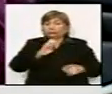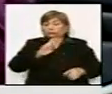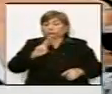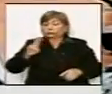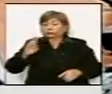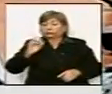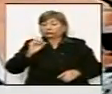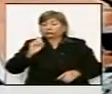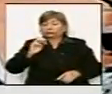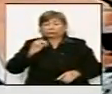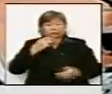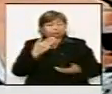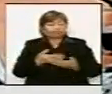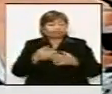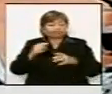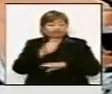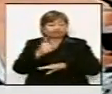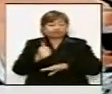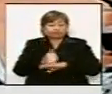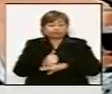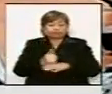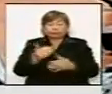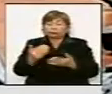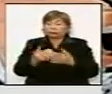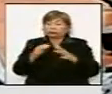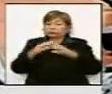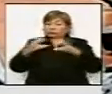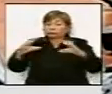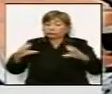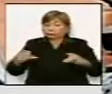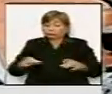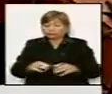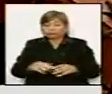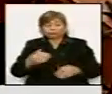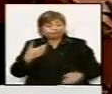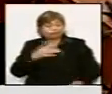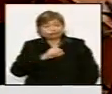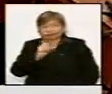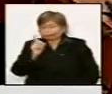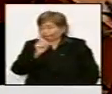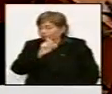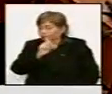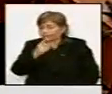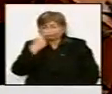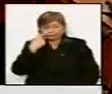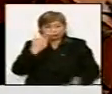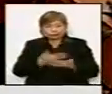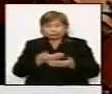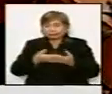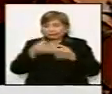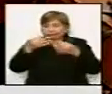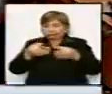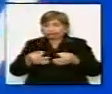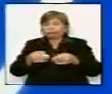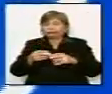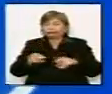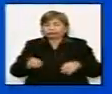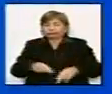Asimismo, solicitaron la creación de un ordenamiento catastral del sector, ya que no se encuentra con una debida habilitación